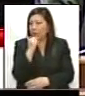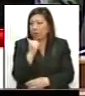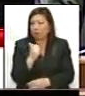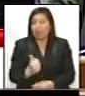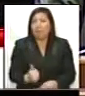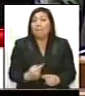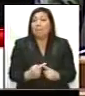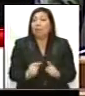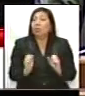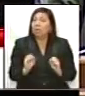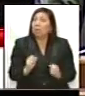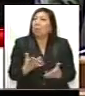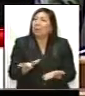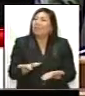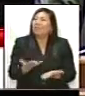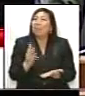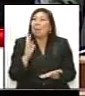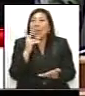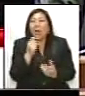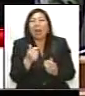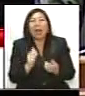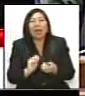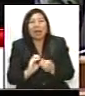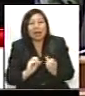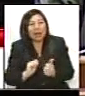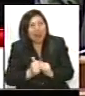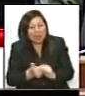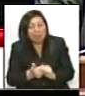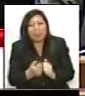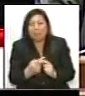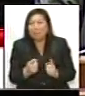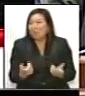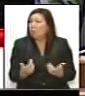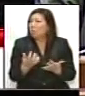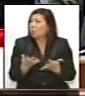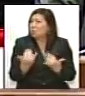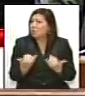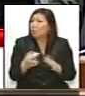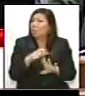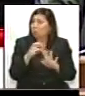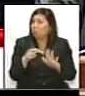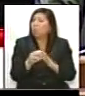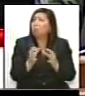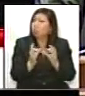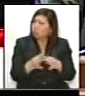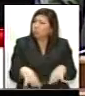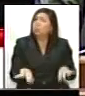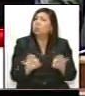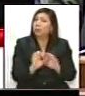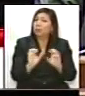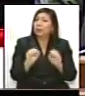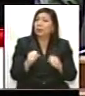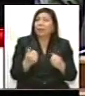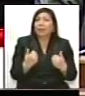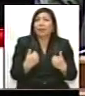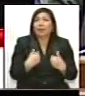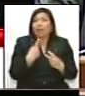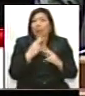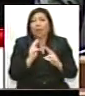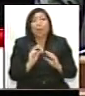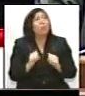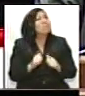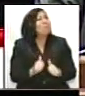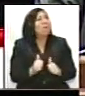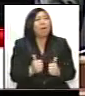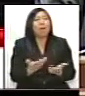realmente merecen atención. Este proyecto nos parece muy importante, porque así como se tiene que conservar